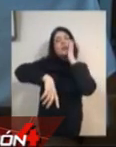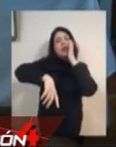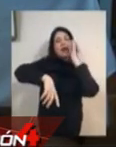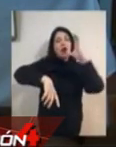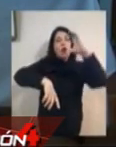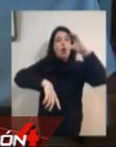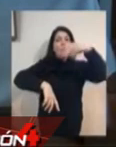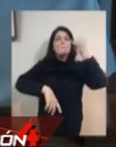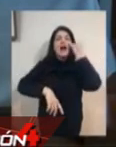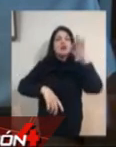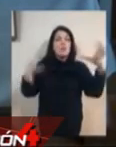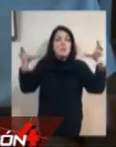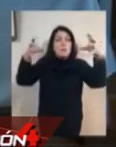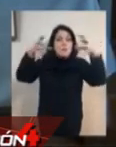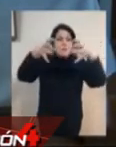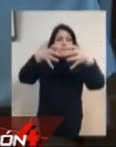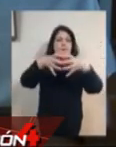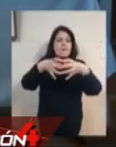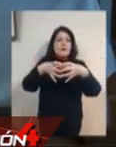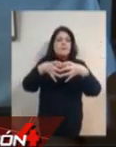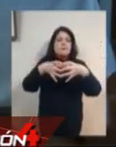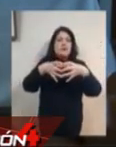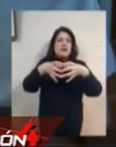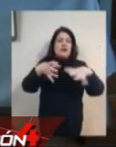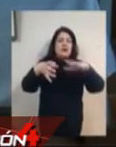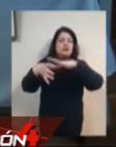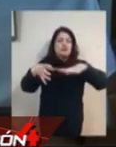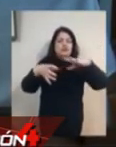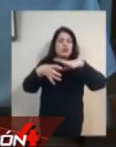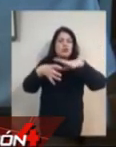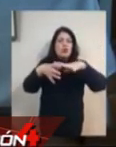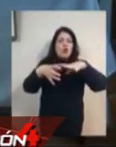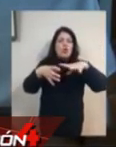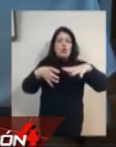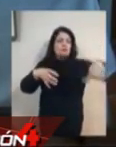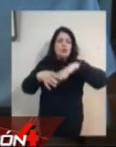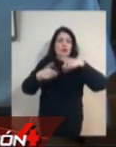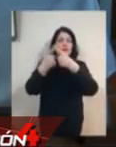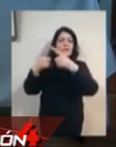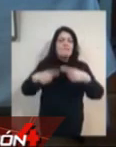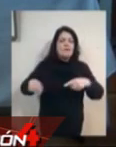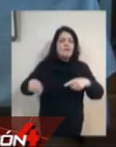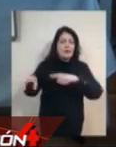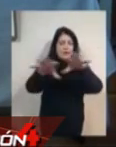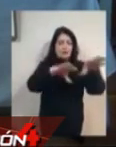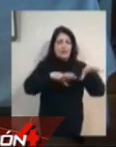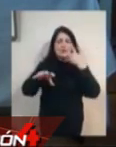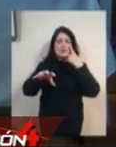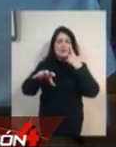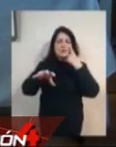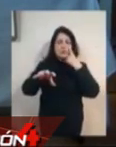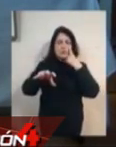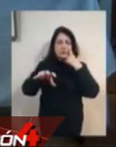Comayo haremos esta reunión con Protección Civil y todos los organismos que intervienen en 3 puntos